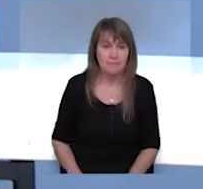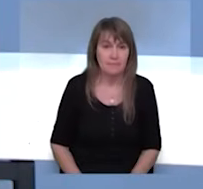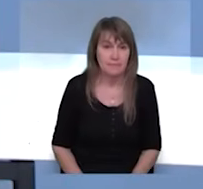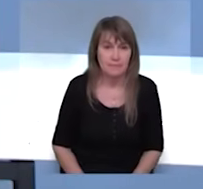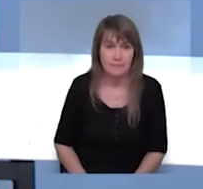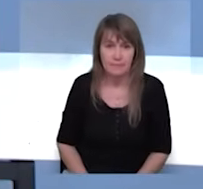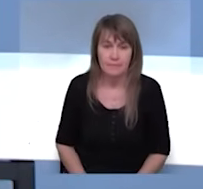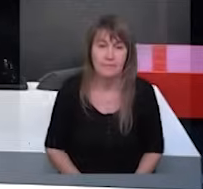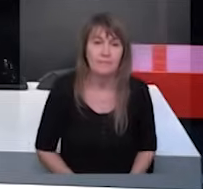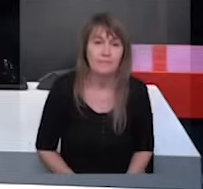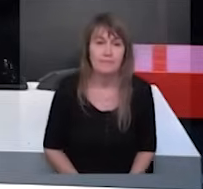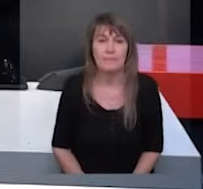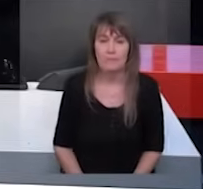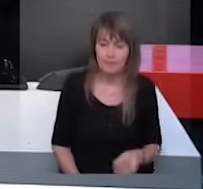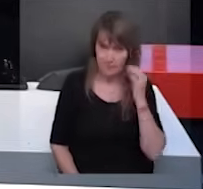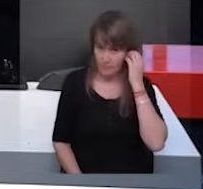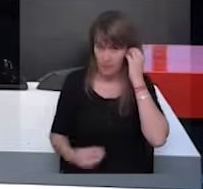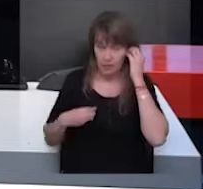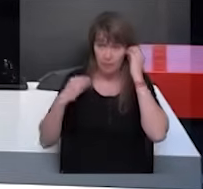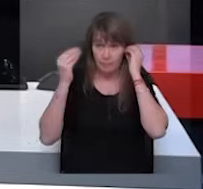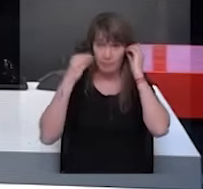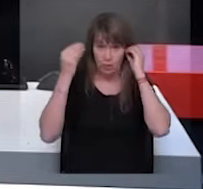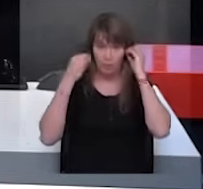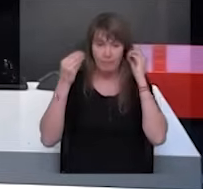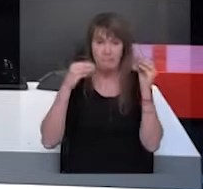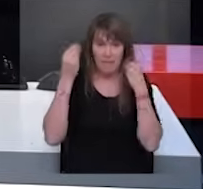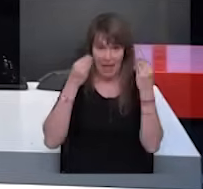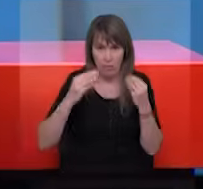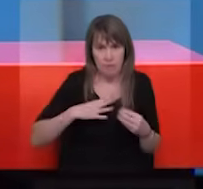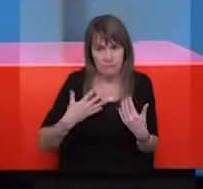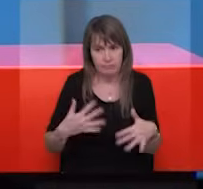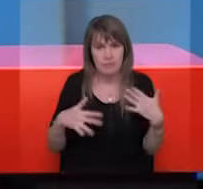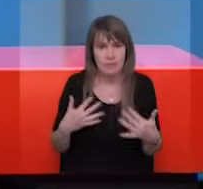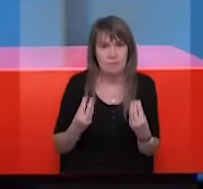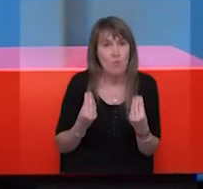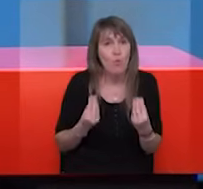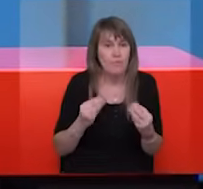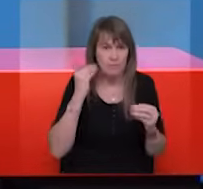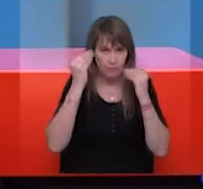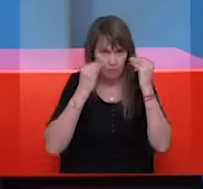lo yo quería mi preocupación es tan grande que